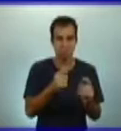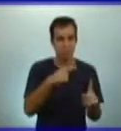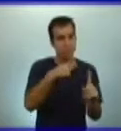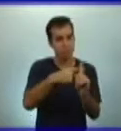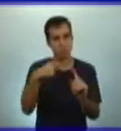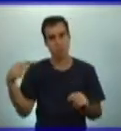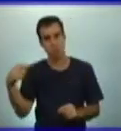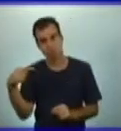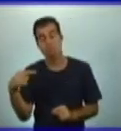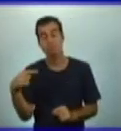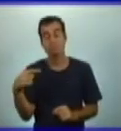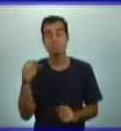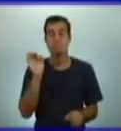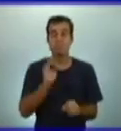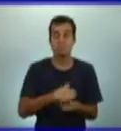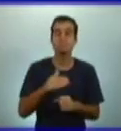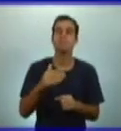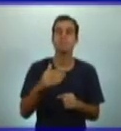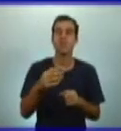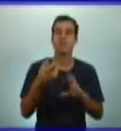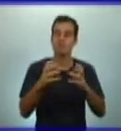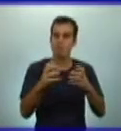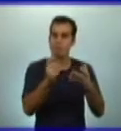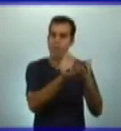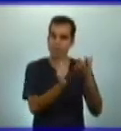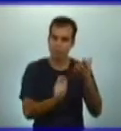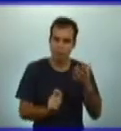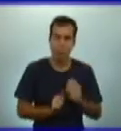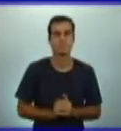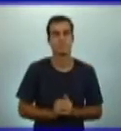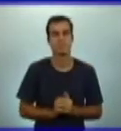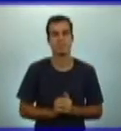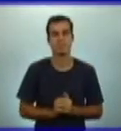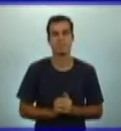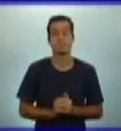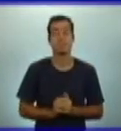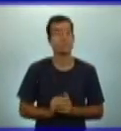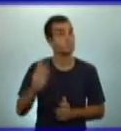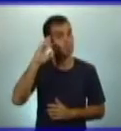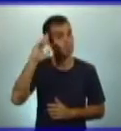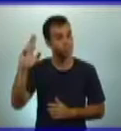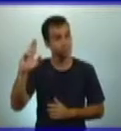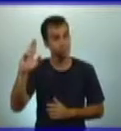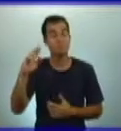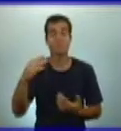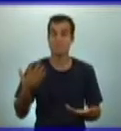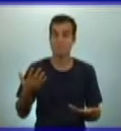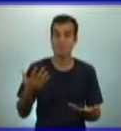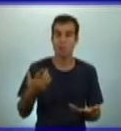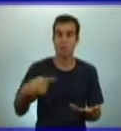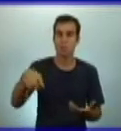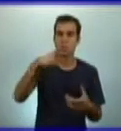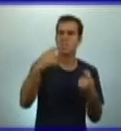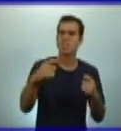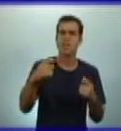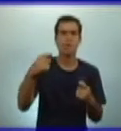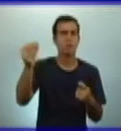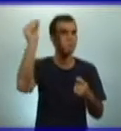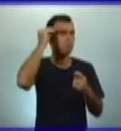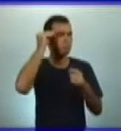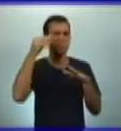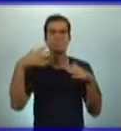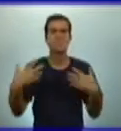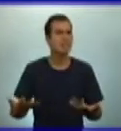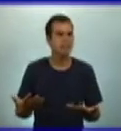cálculo aplicando el procedimiento escrito. No obstante, recordemos también que deben dominar todos los niños para